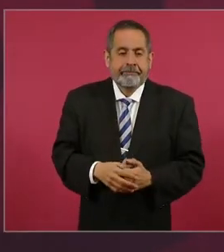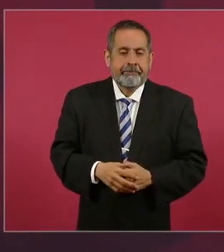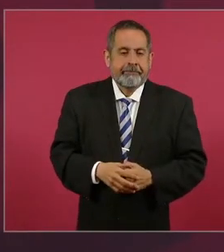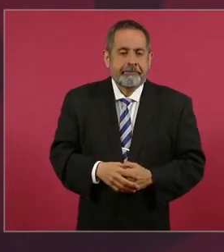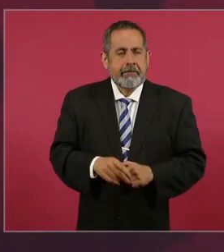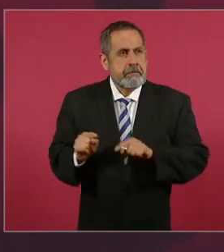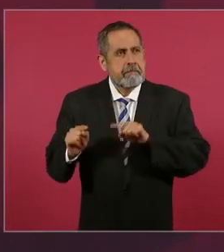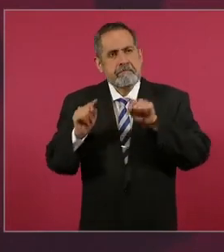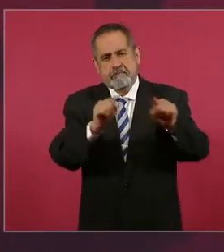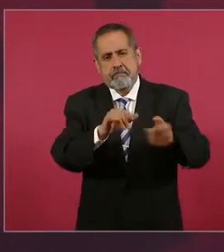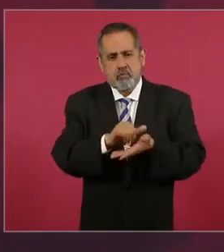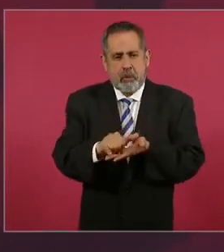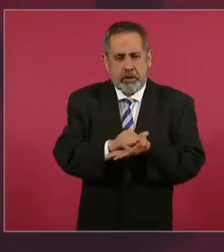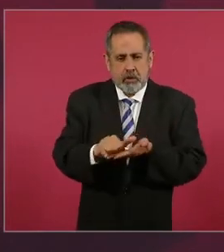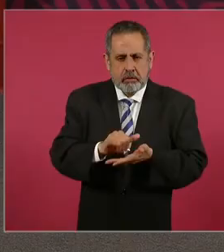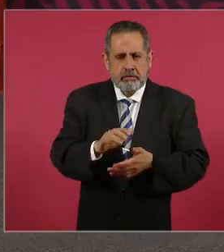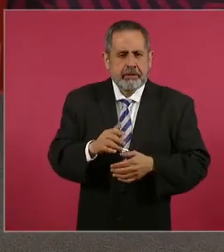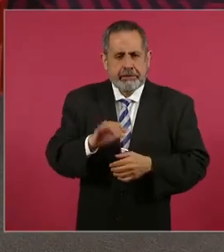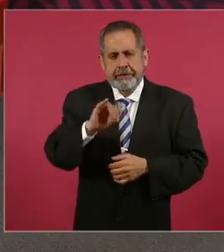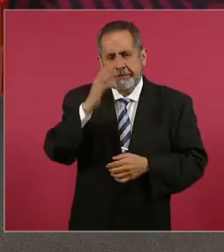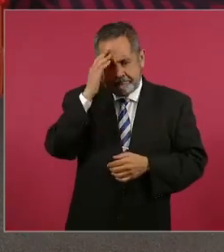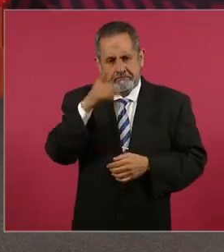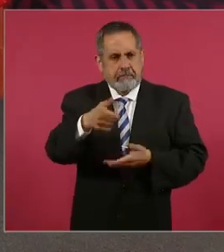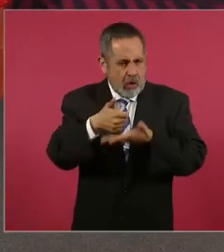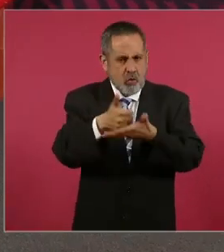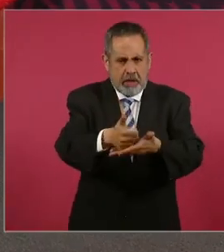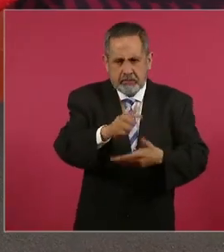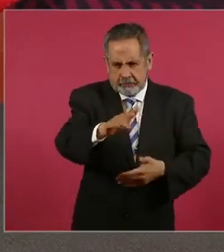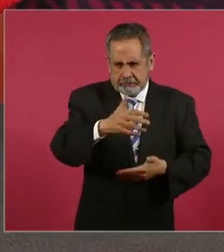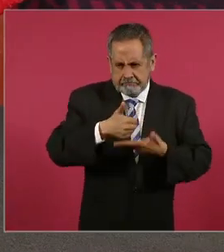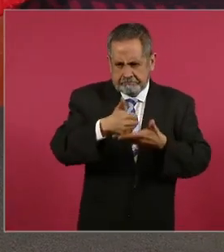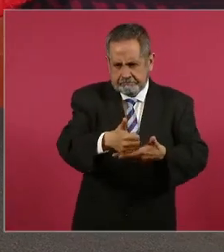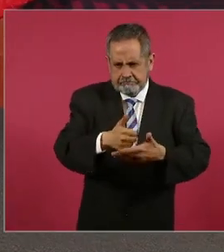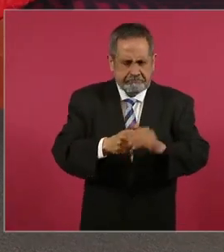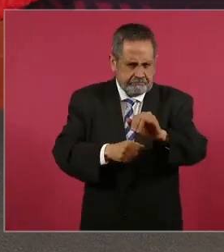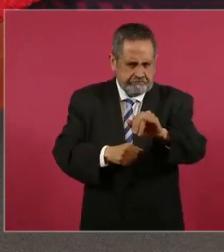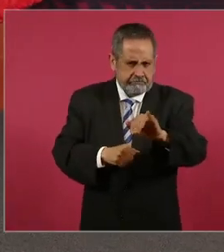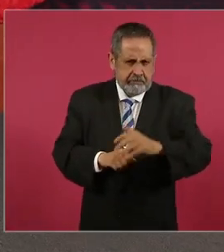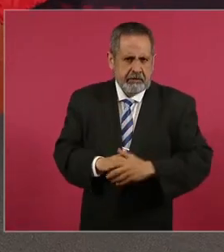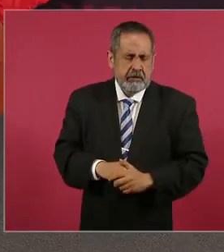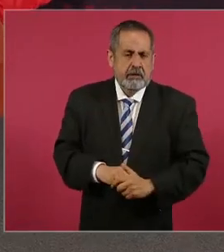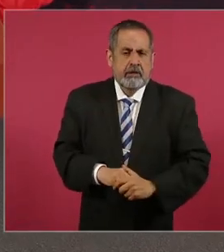por allá están, y sí, ayudamos,